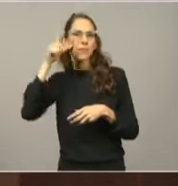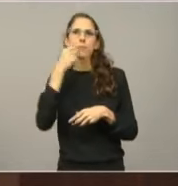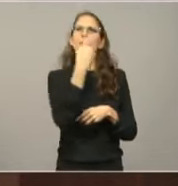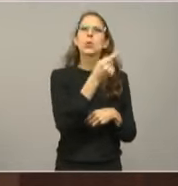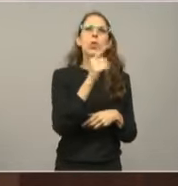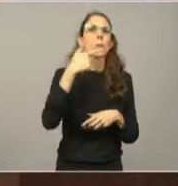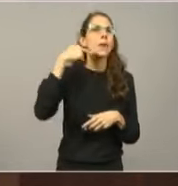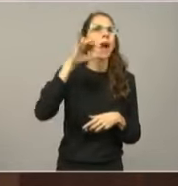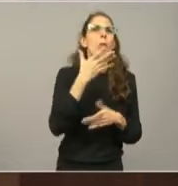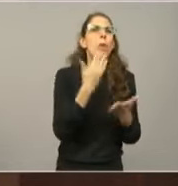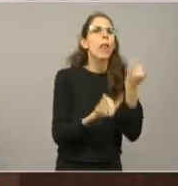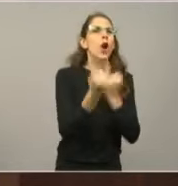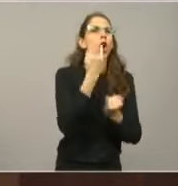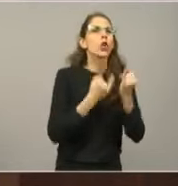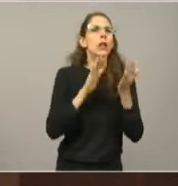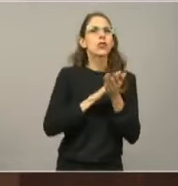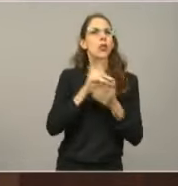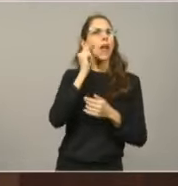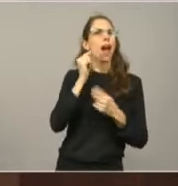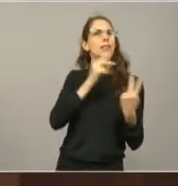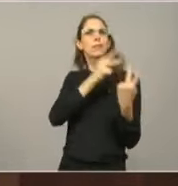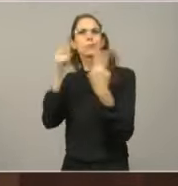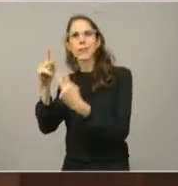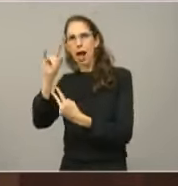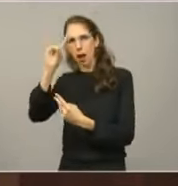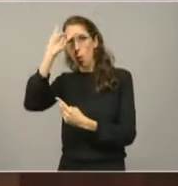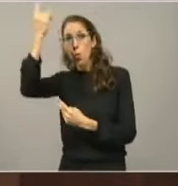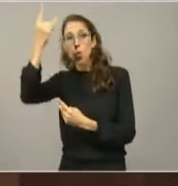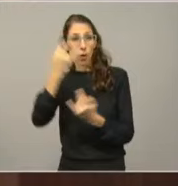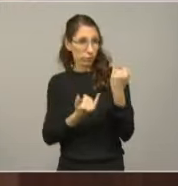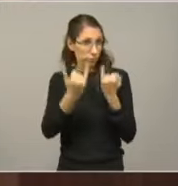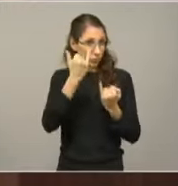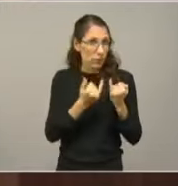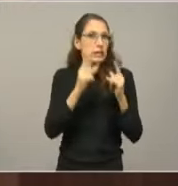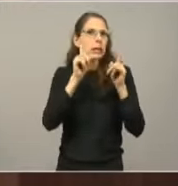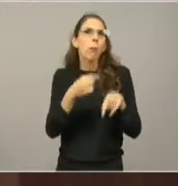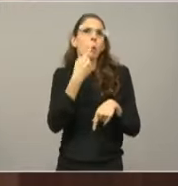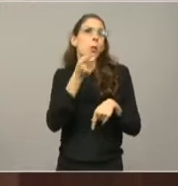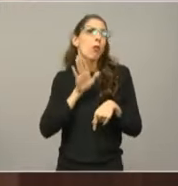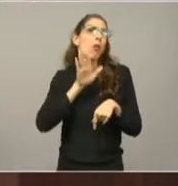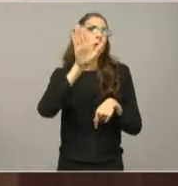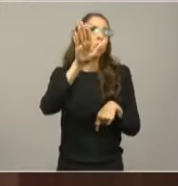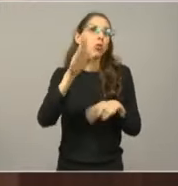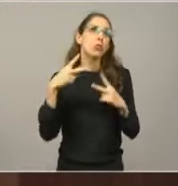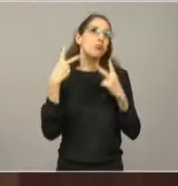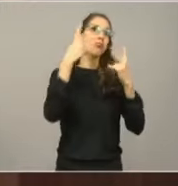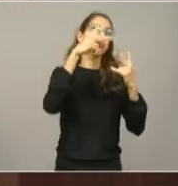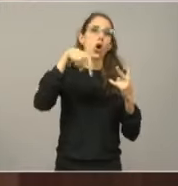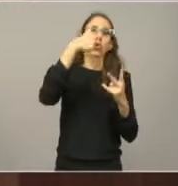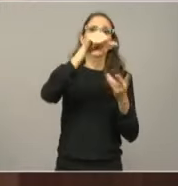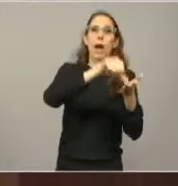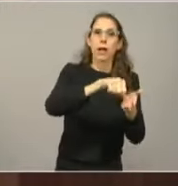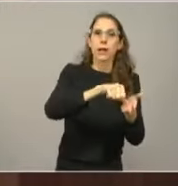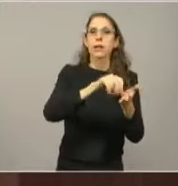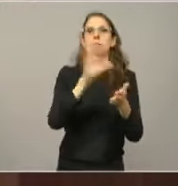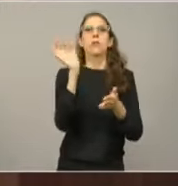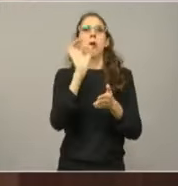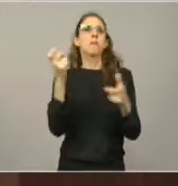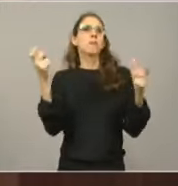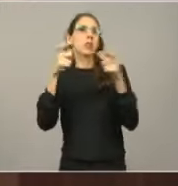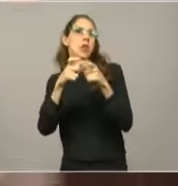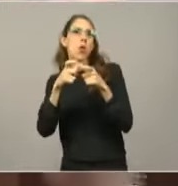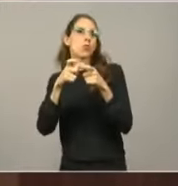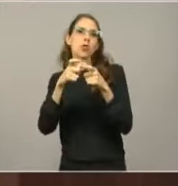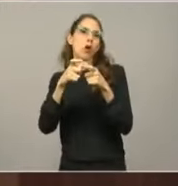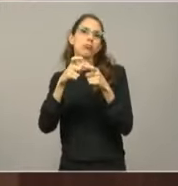del viaje a Uruguay del gobernador Axel kisil y si está en agenda realizar algún viaje a otro país o incluso reuniones con